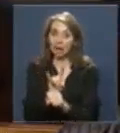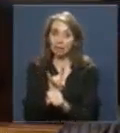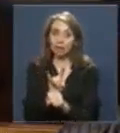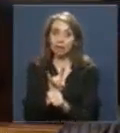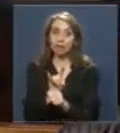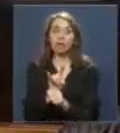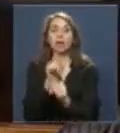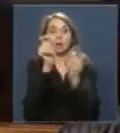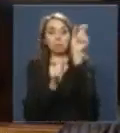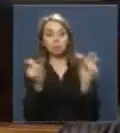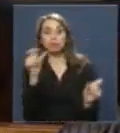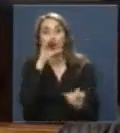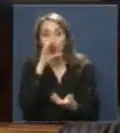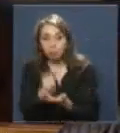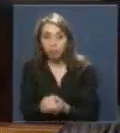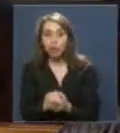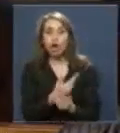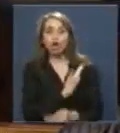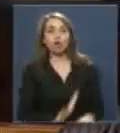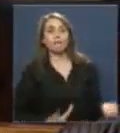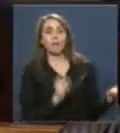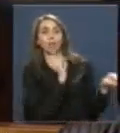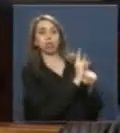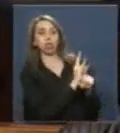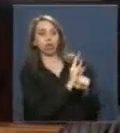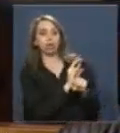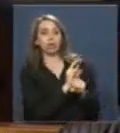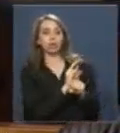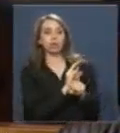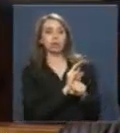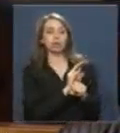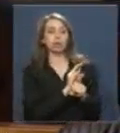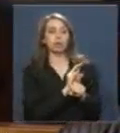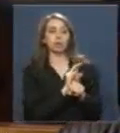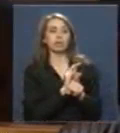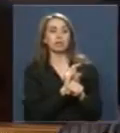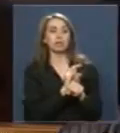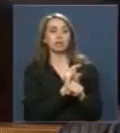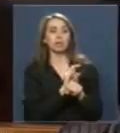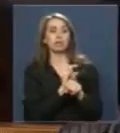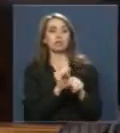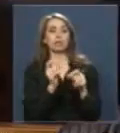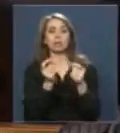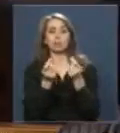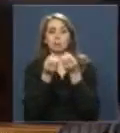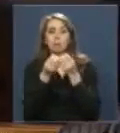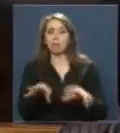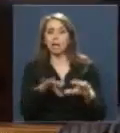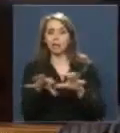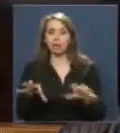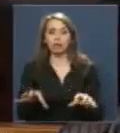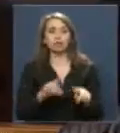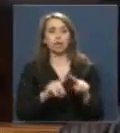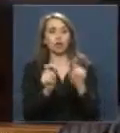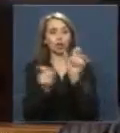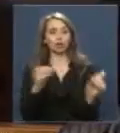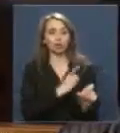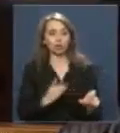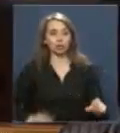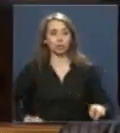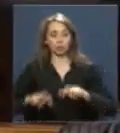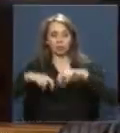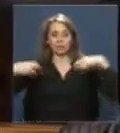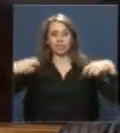estafan a las personas, a los gobiernos, con una pérdida de recursos bastante monstruosa. Me imagino que el resto de la sala no sabe